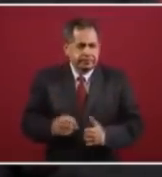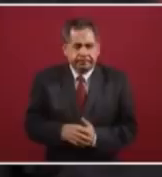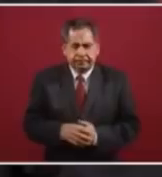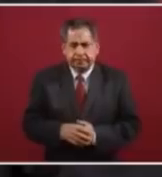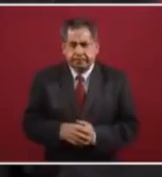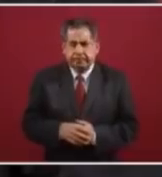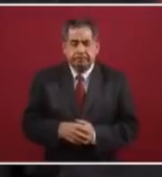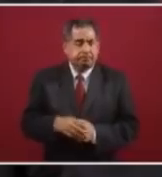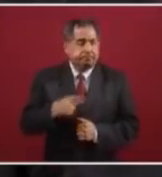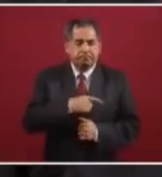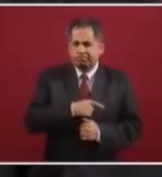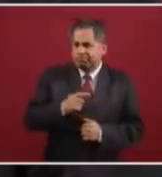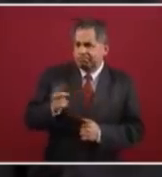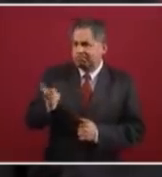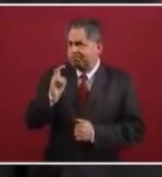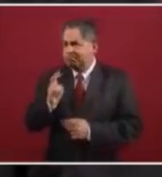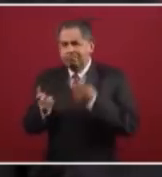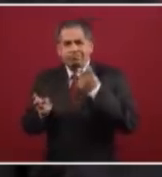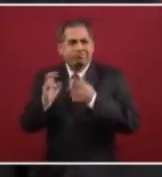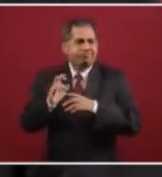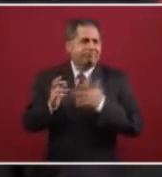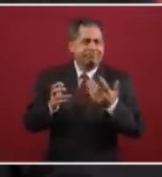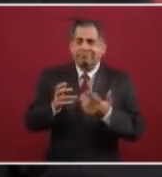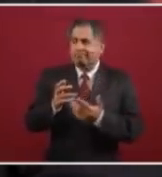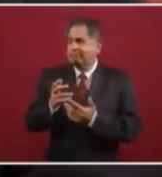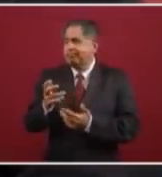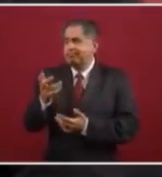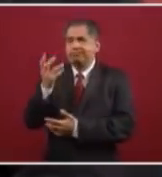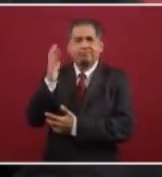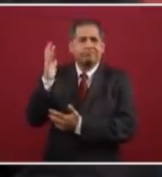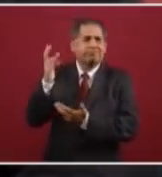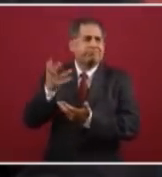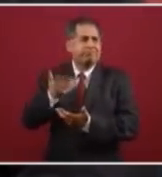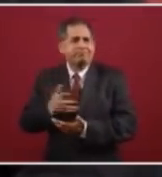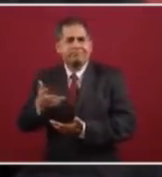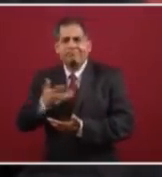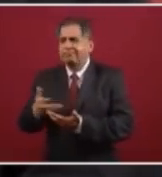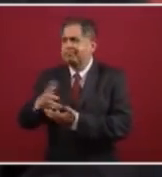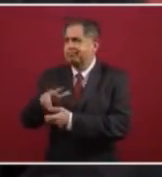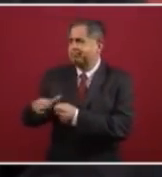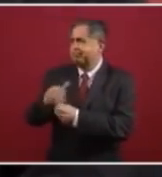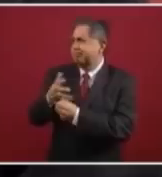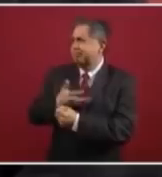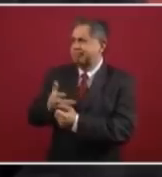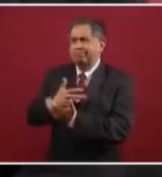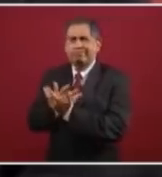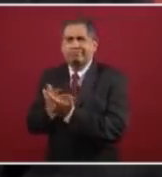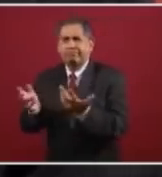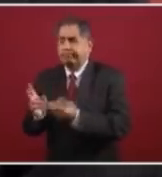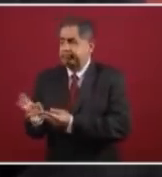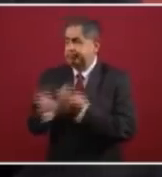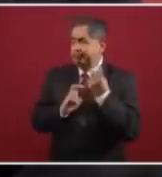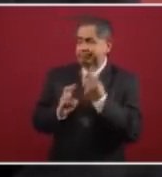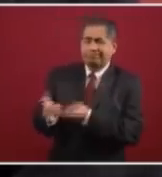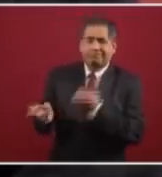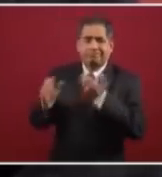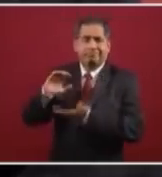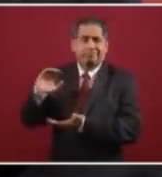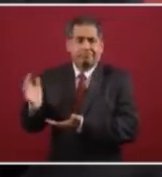el saqueo de los recursos naturales y la transferencia de